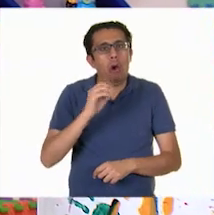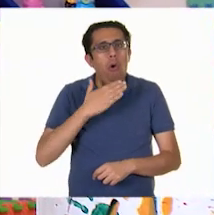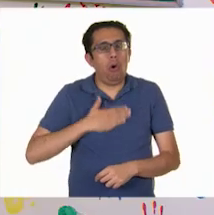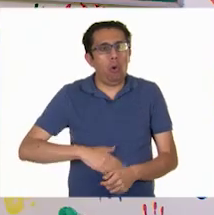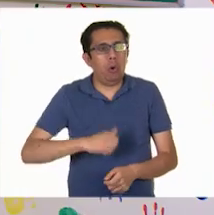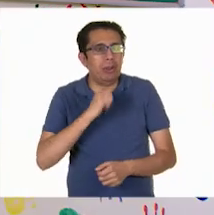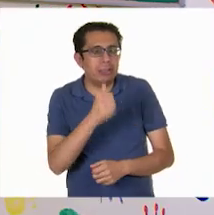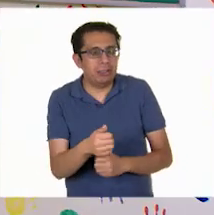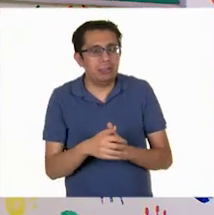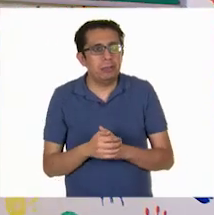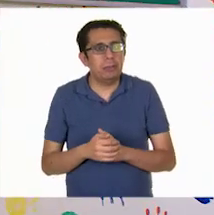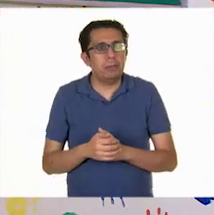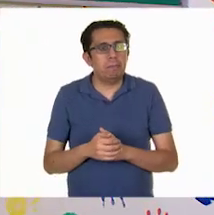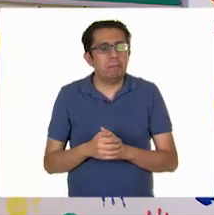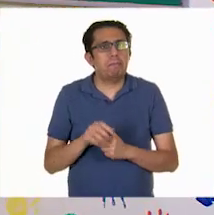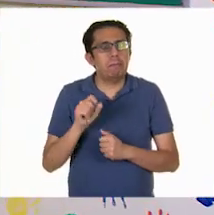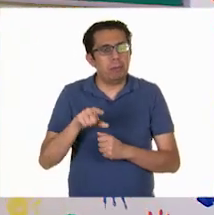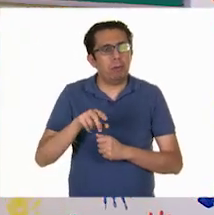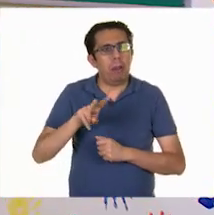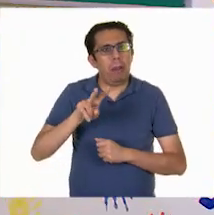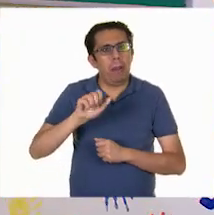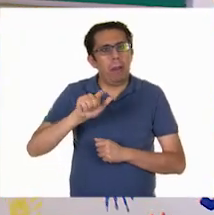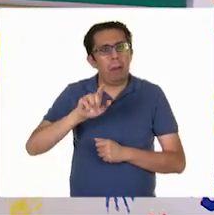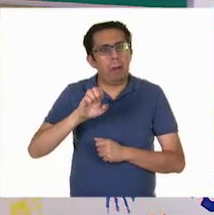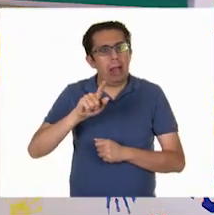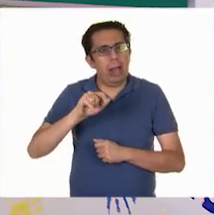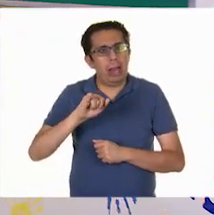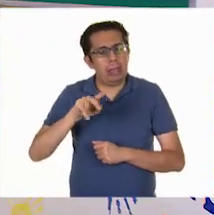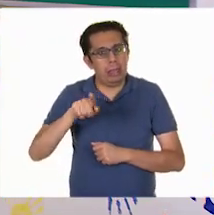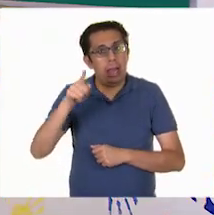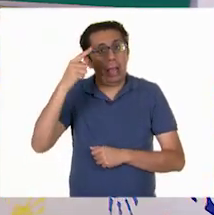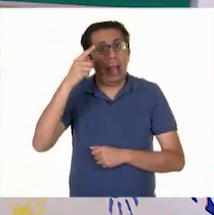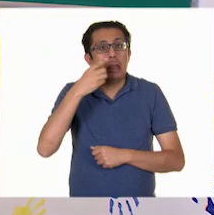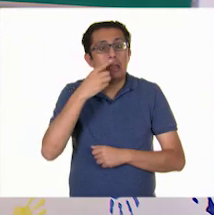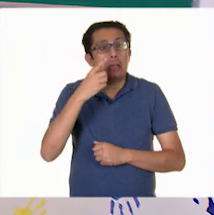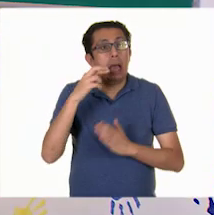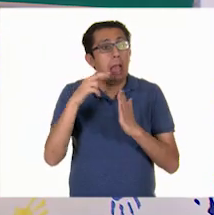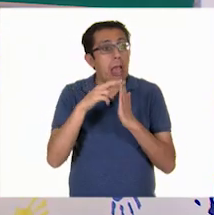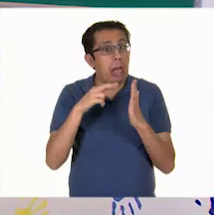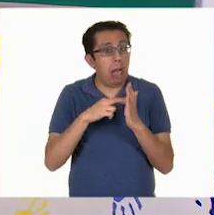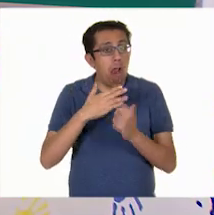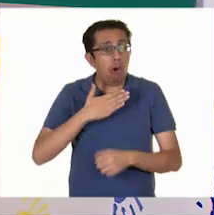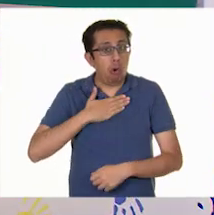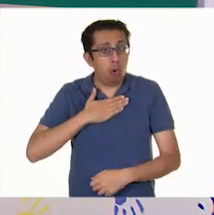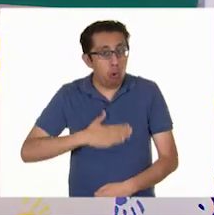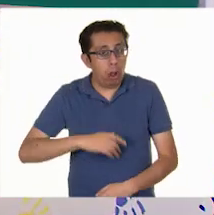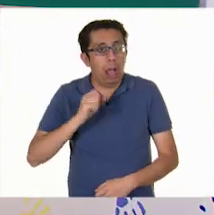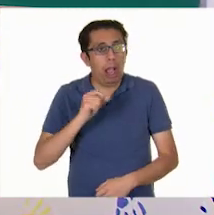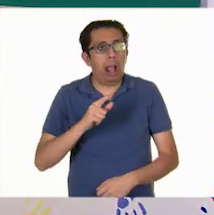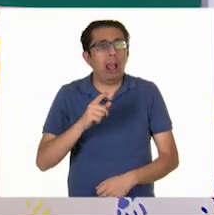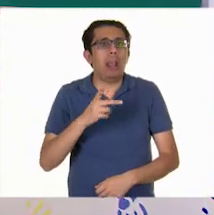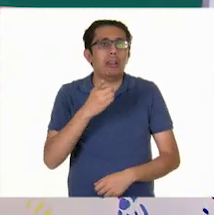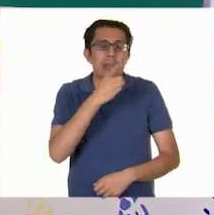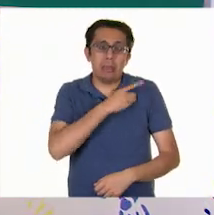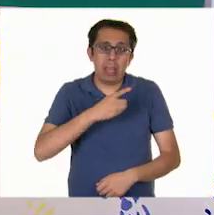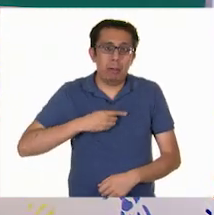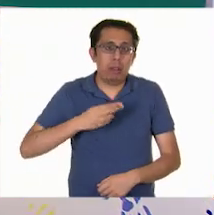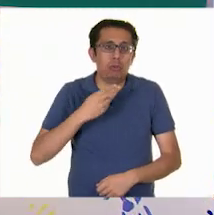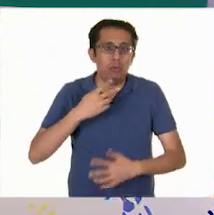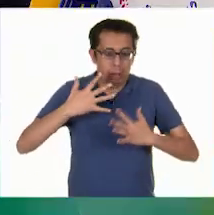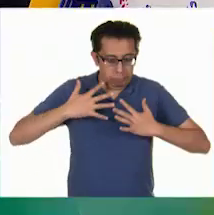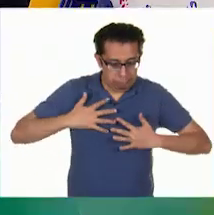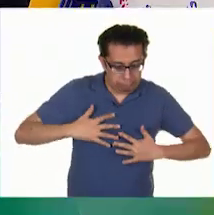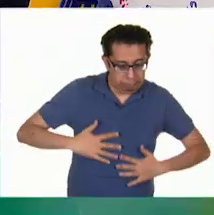la norma que a Valentina le parece justa, que es usar uniforme e ir aseados a la escuela?